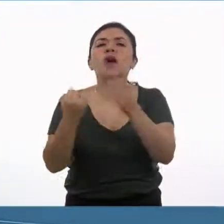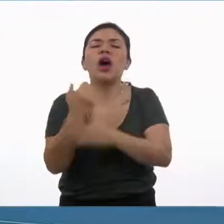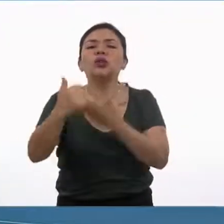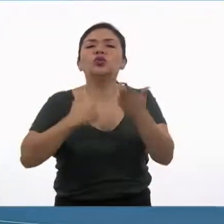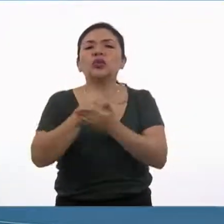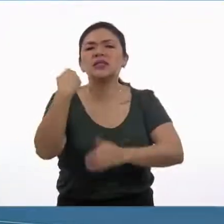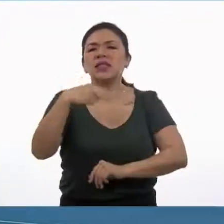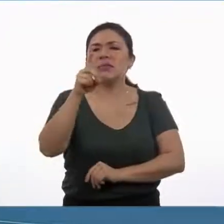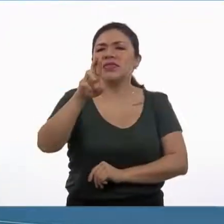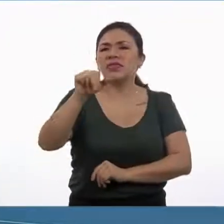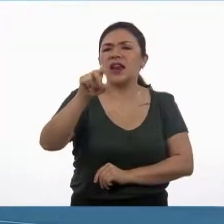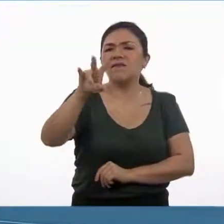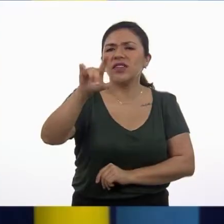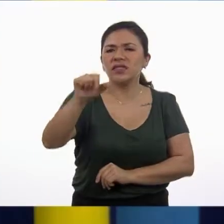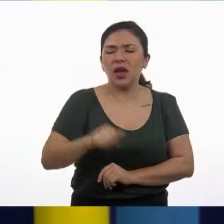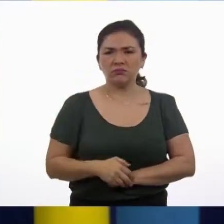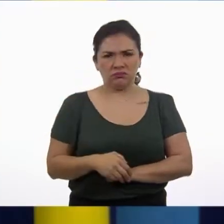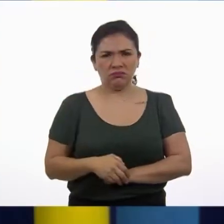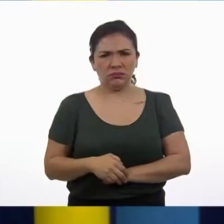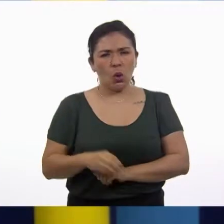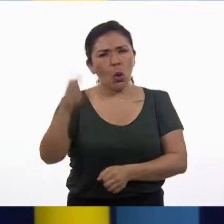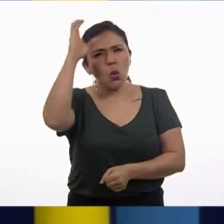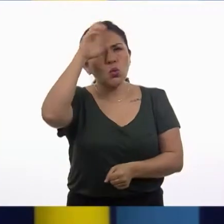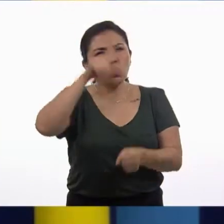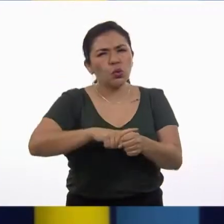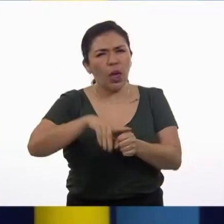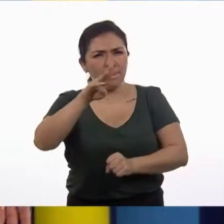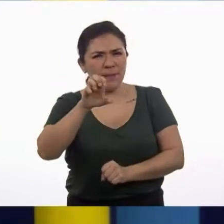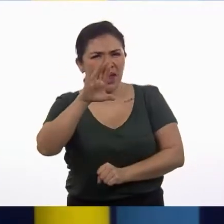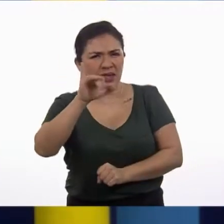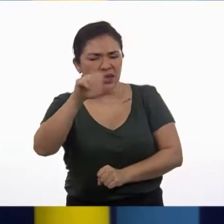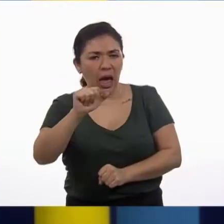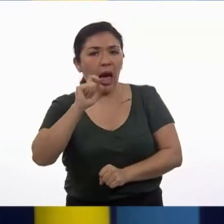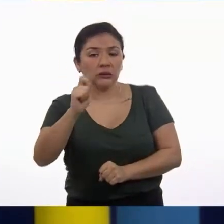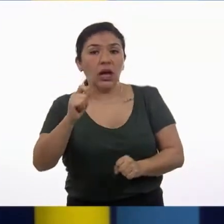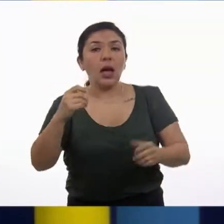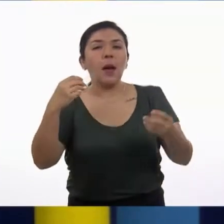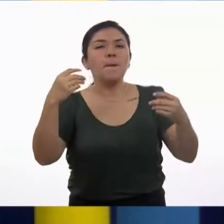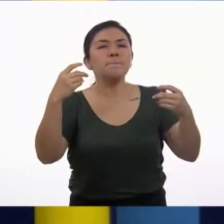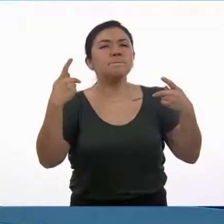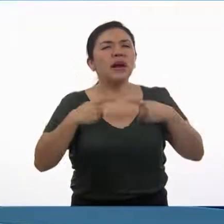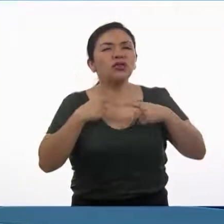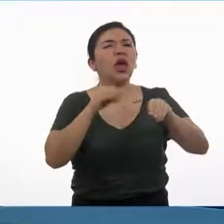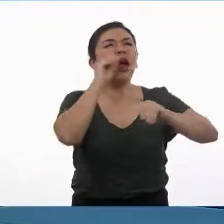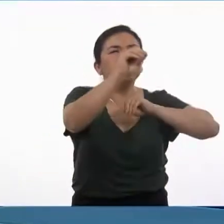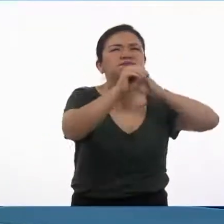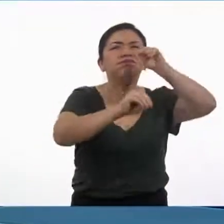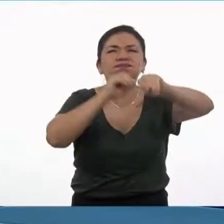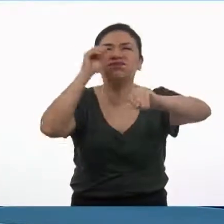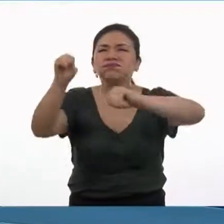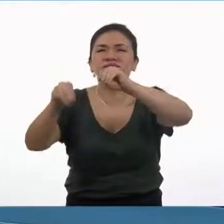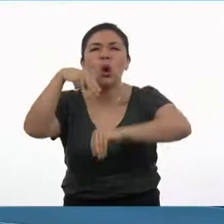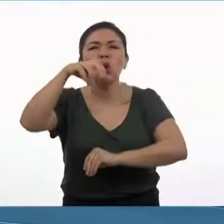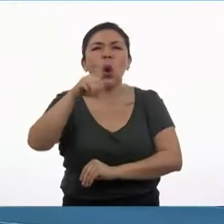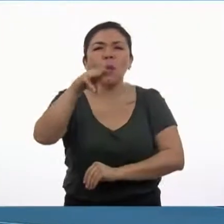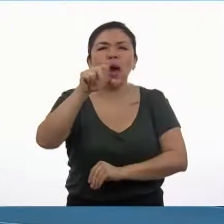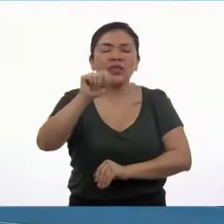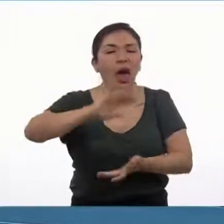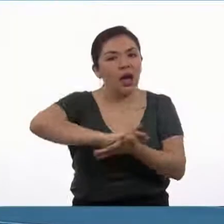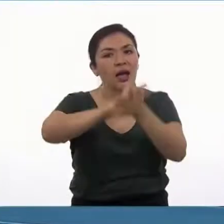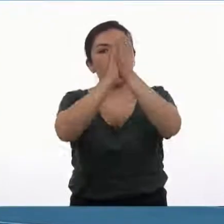llamada Drávida. ¿Y los de la cultura védica dejaron de ser nómadas al llegar a la India? Pues es una